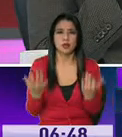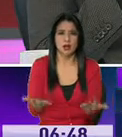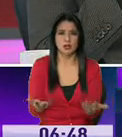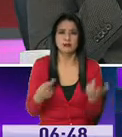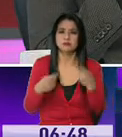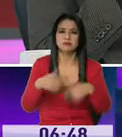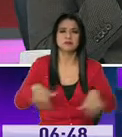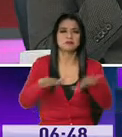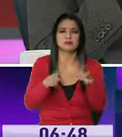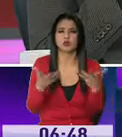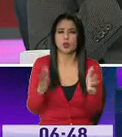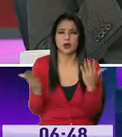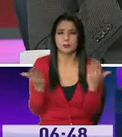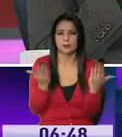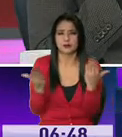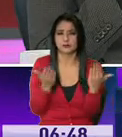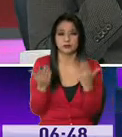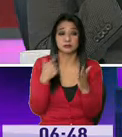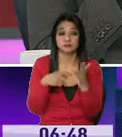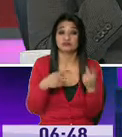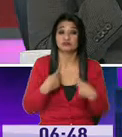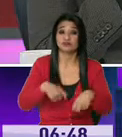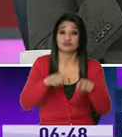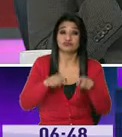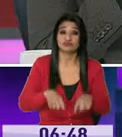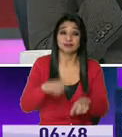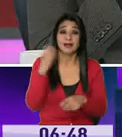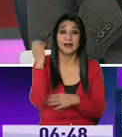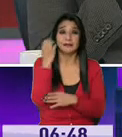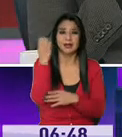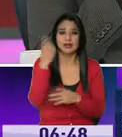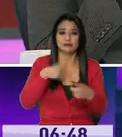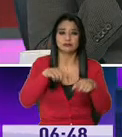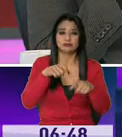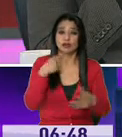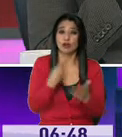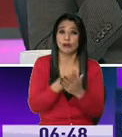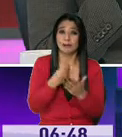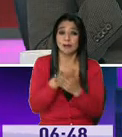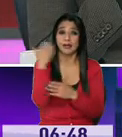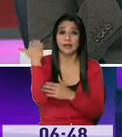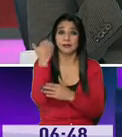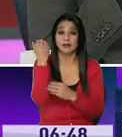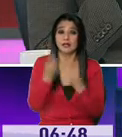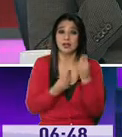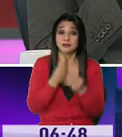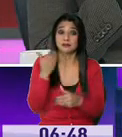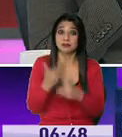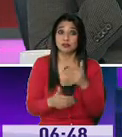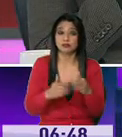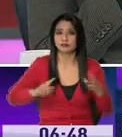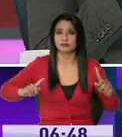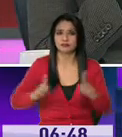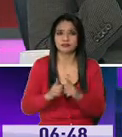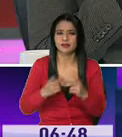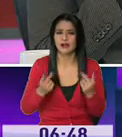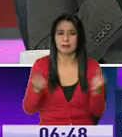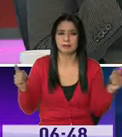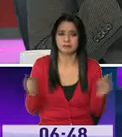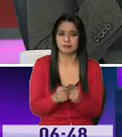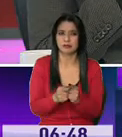se realizaran, para que pudieran presentar las ofertas, fue de 3 horas con 56 minutos. La cantidad de oferentes a los que se les pidieron